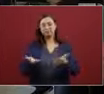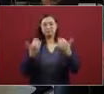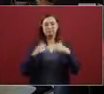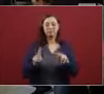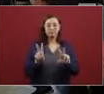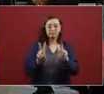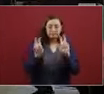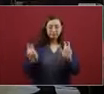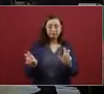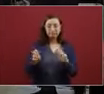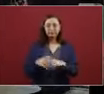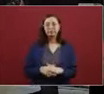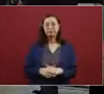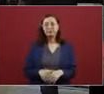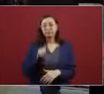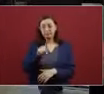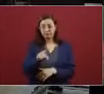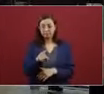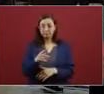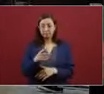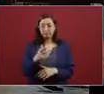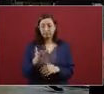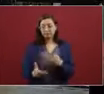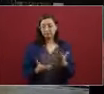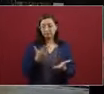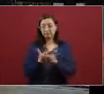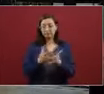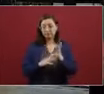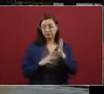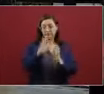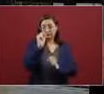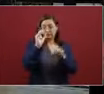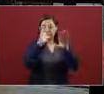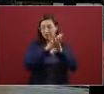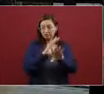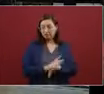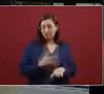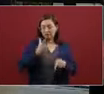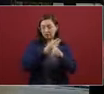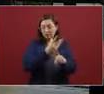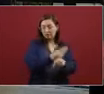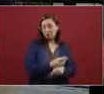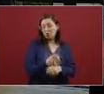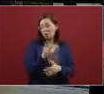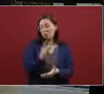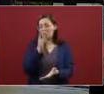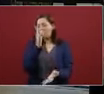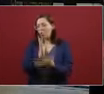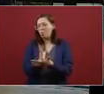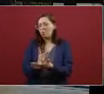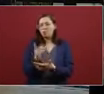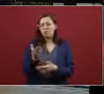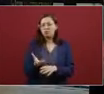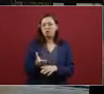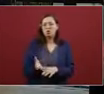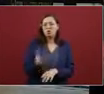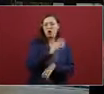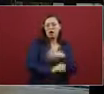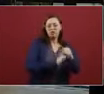quiere decir que sí habrá reforma constitucional y no simplemente intentará derogar la reforma que se hizo